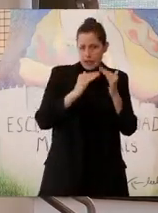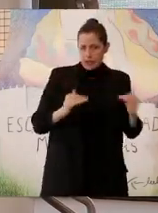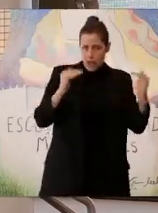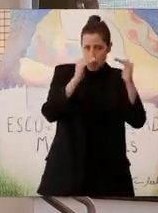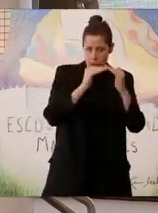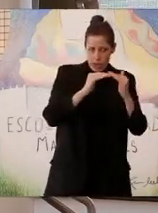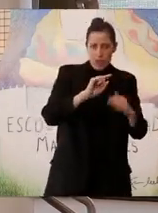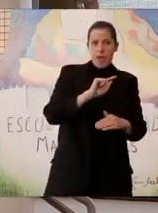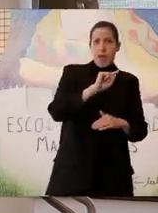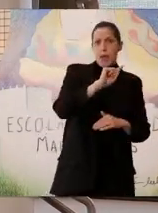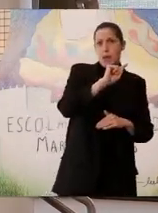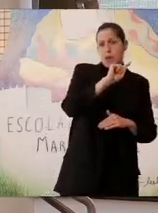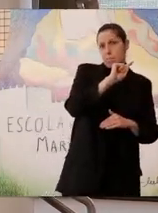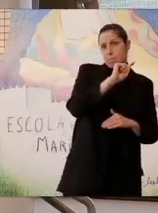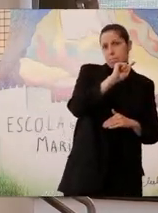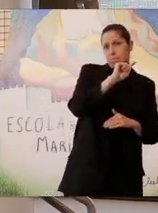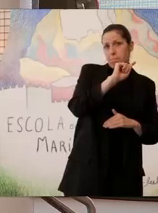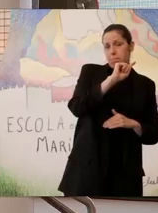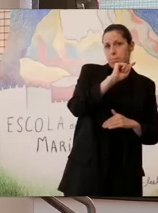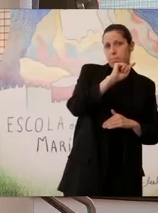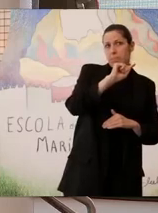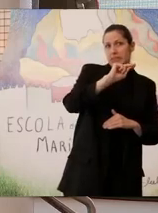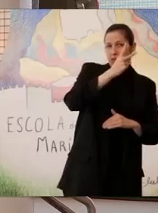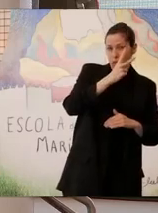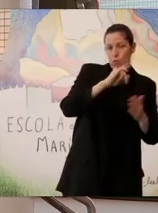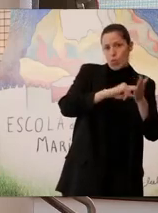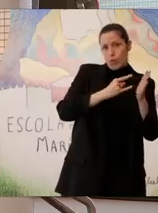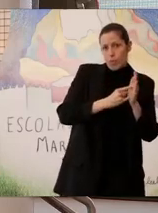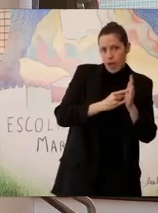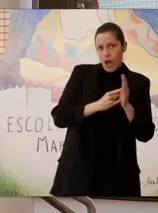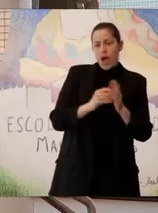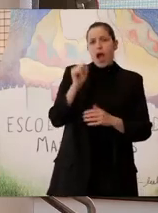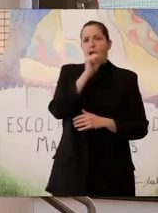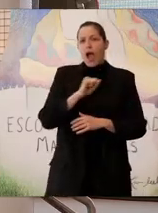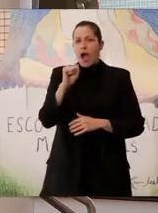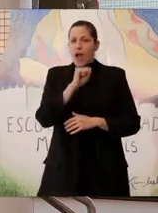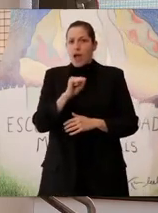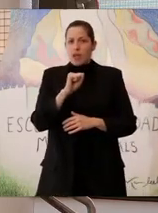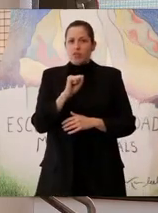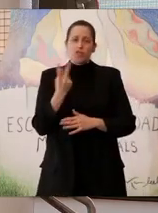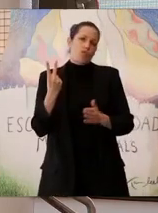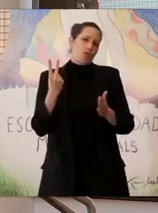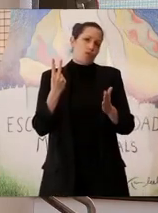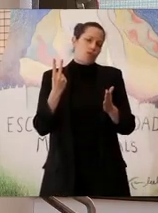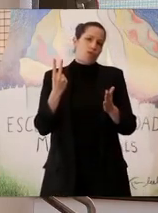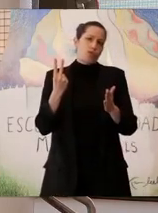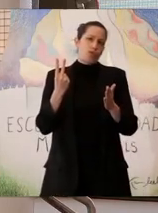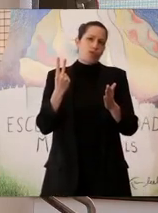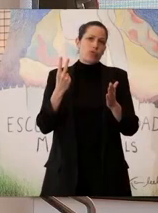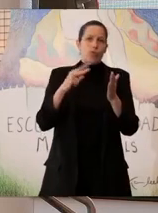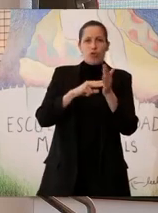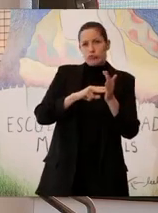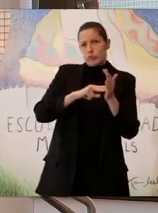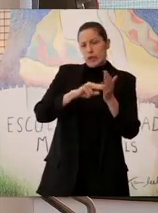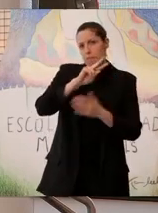aprobó en diciembre del 2020, no se publica en el BOE hasta prácticamente septiembre del 2021, muchos meses después, y hay unos ejes de actuación